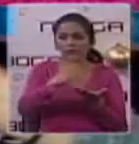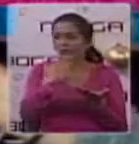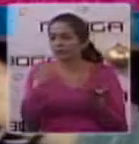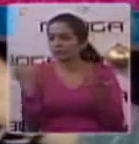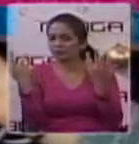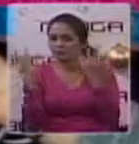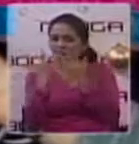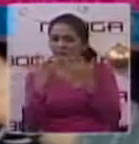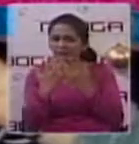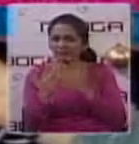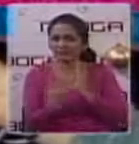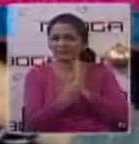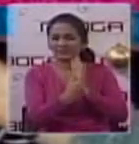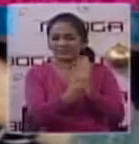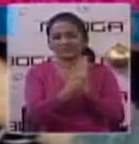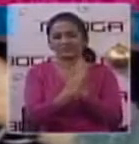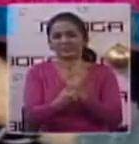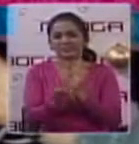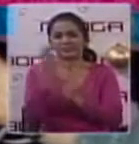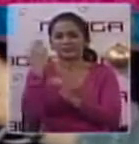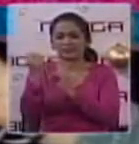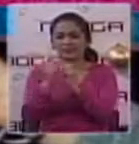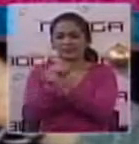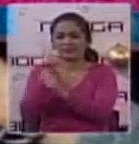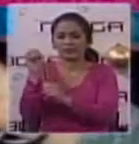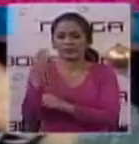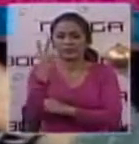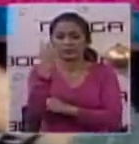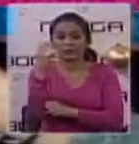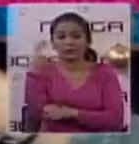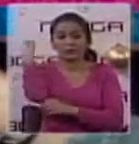2012 presenté mi primera colección colombiamoda